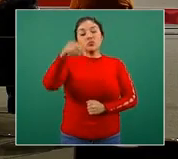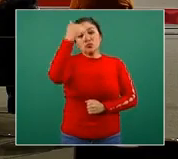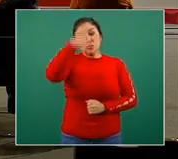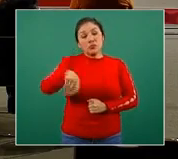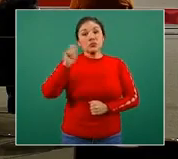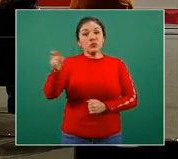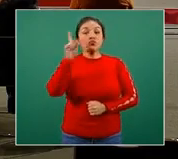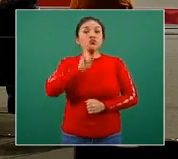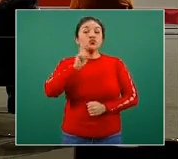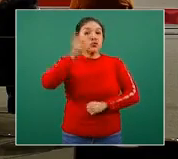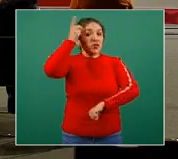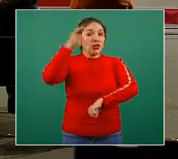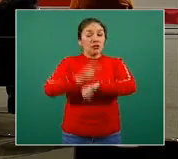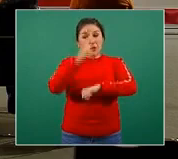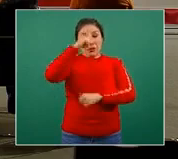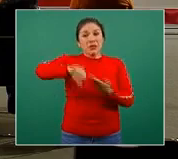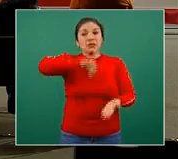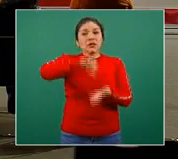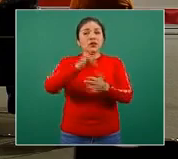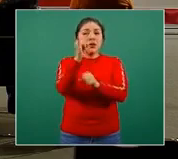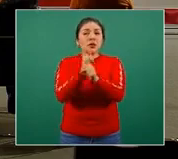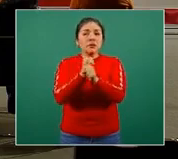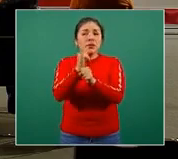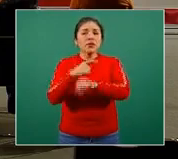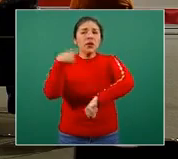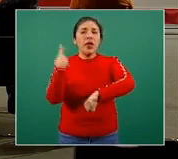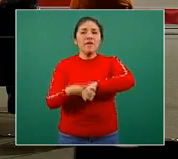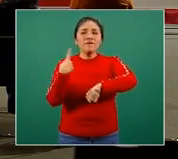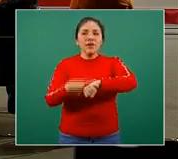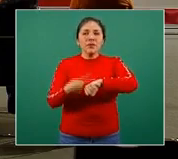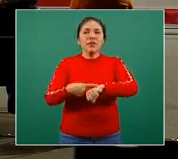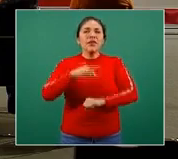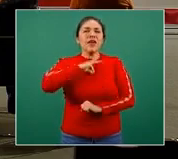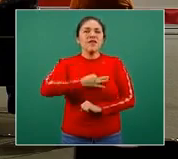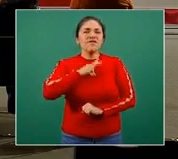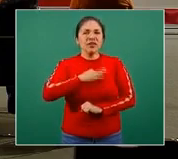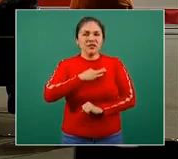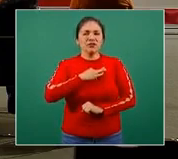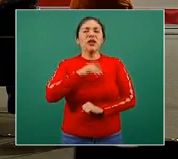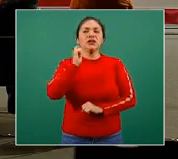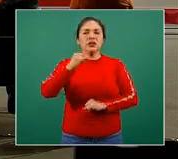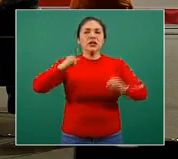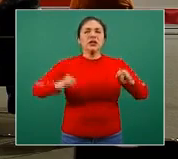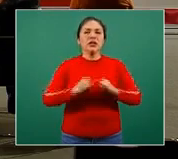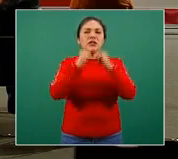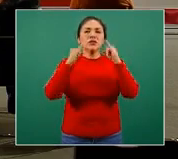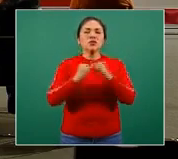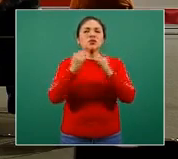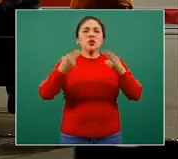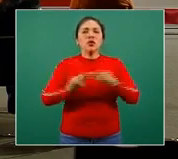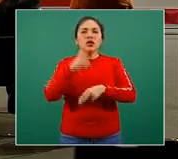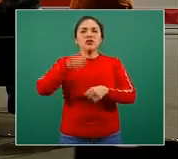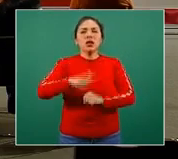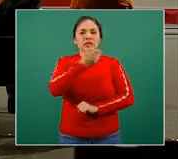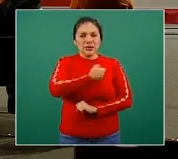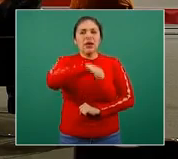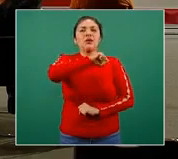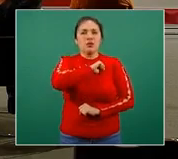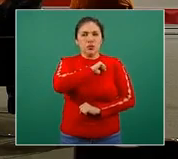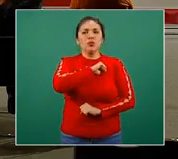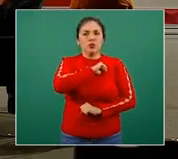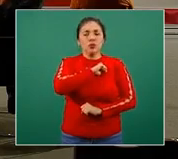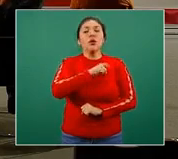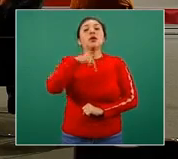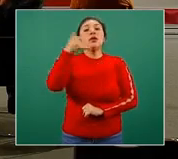es la directora del Centro de Investigación de Enfermedades Infecciosas del Instituto Nacional de Salud Pública,